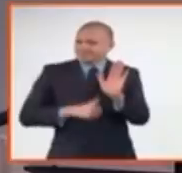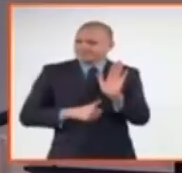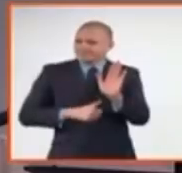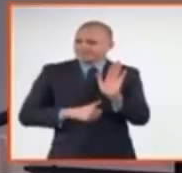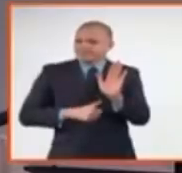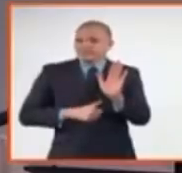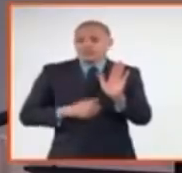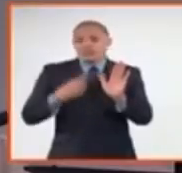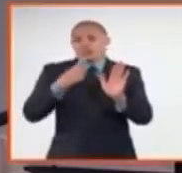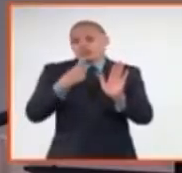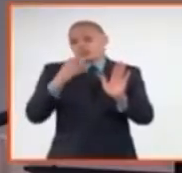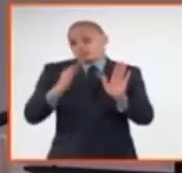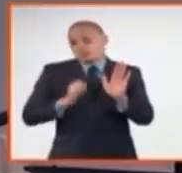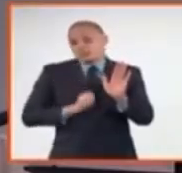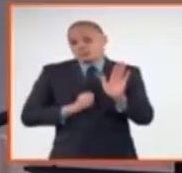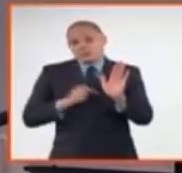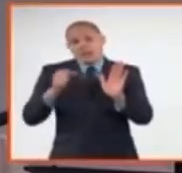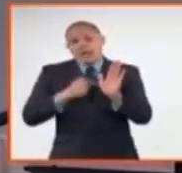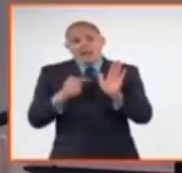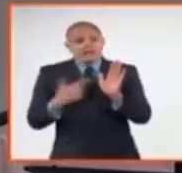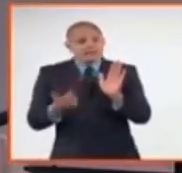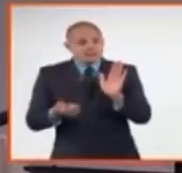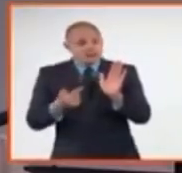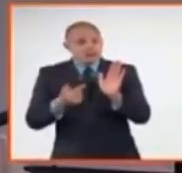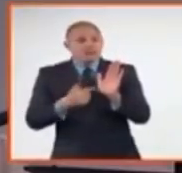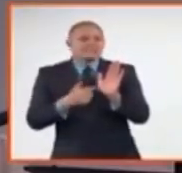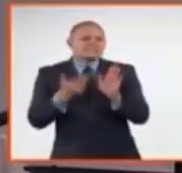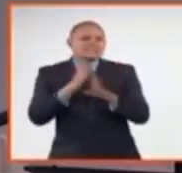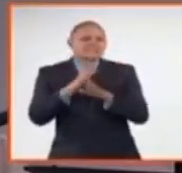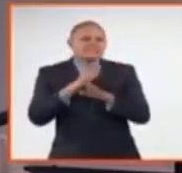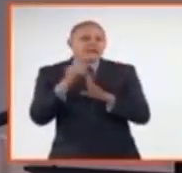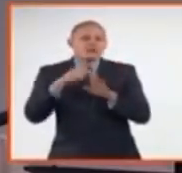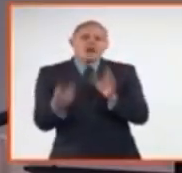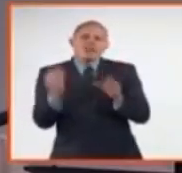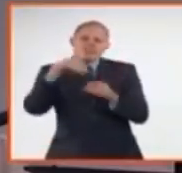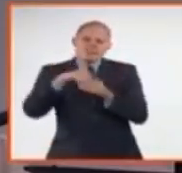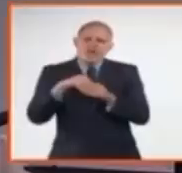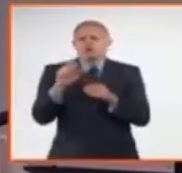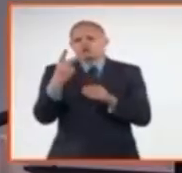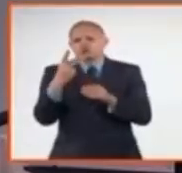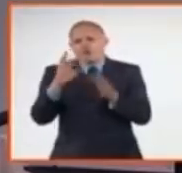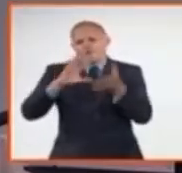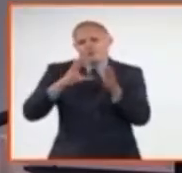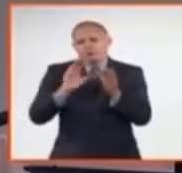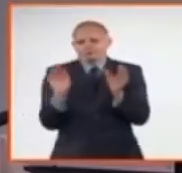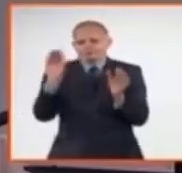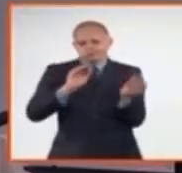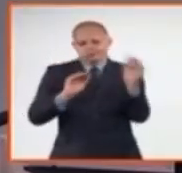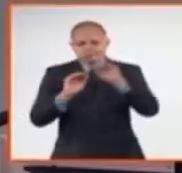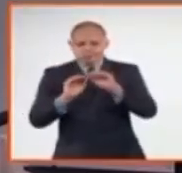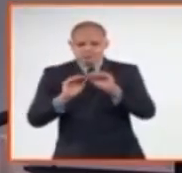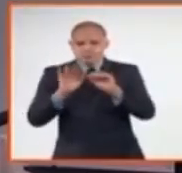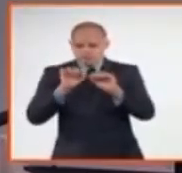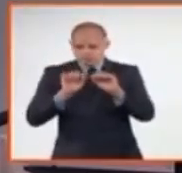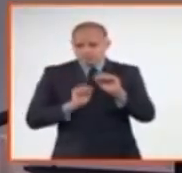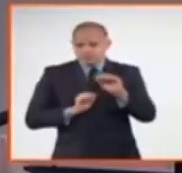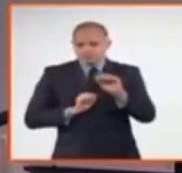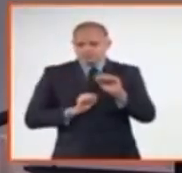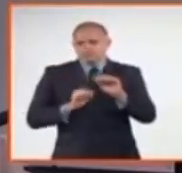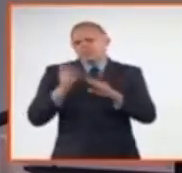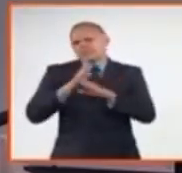mambisa es una formulación que tiene dos proteínas dos proteínas que son los antígenos